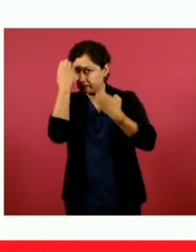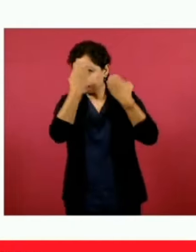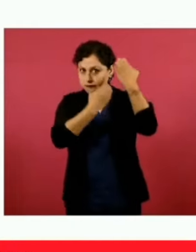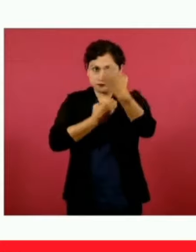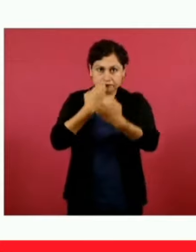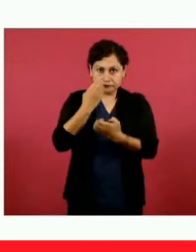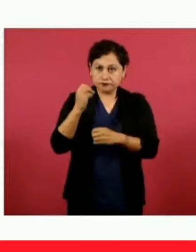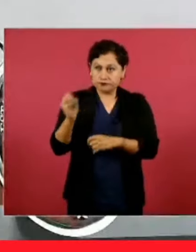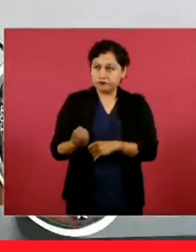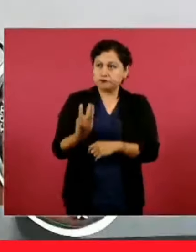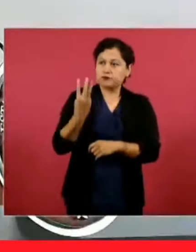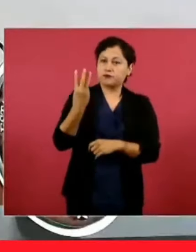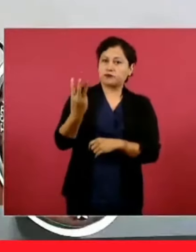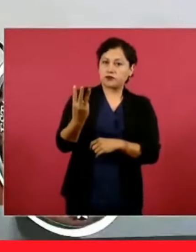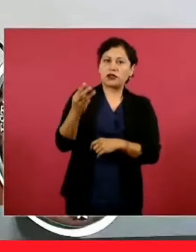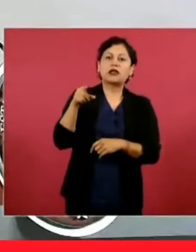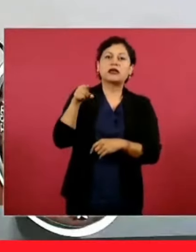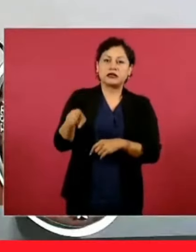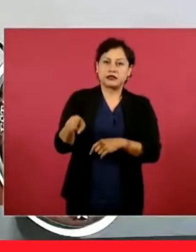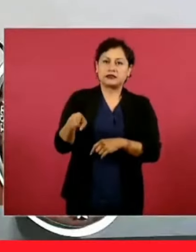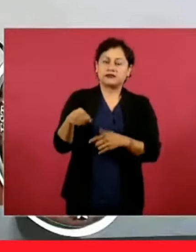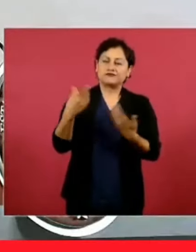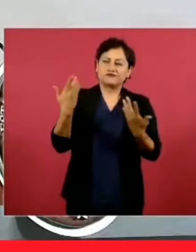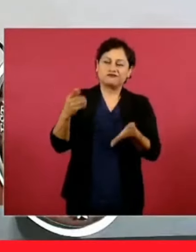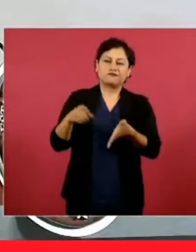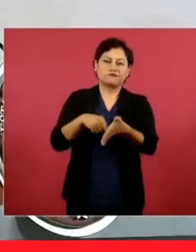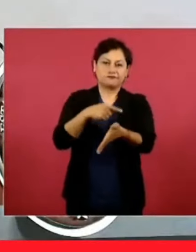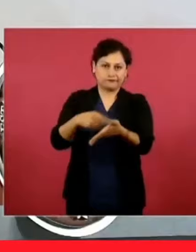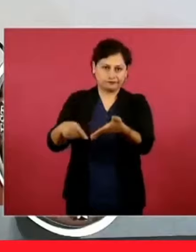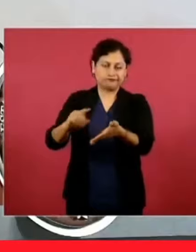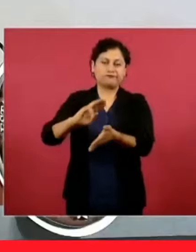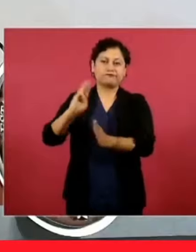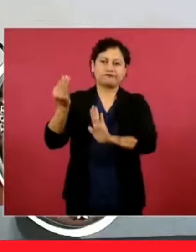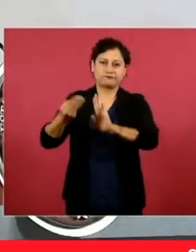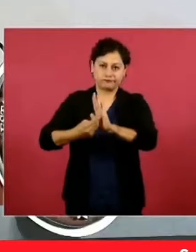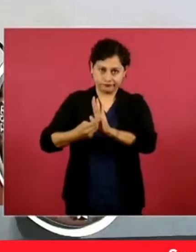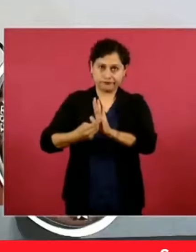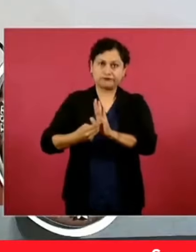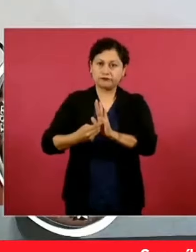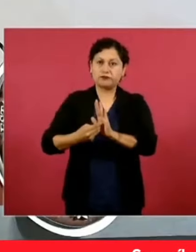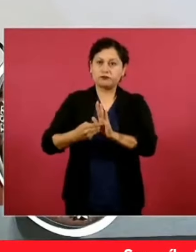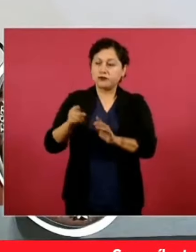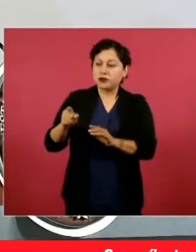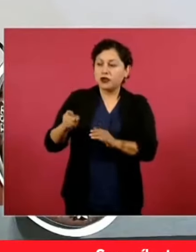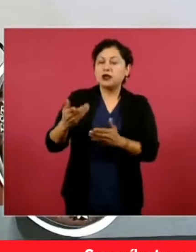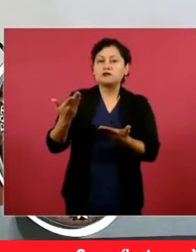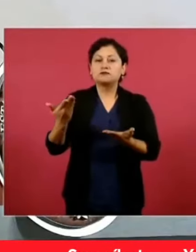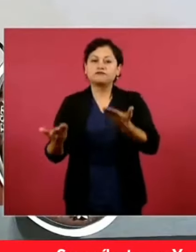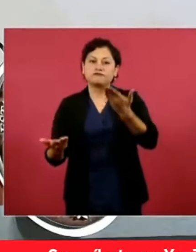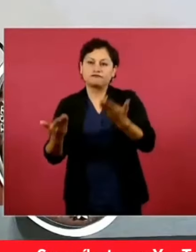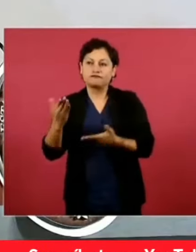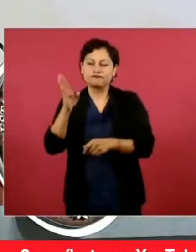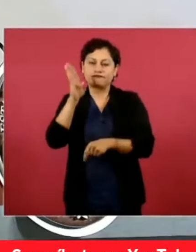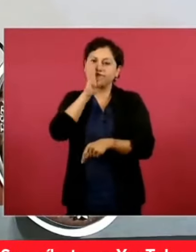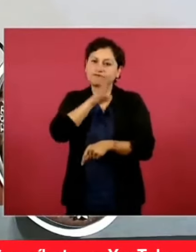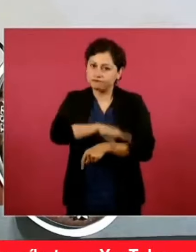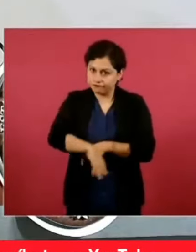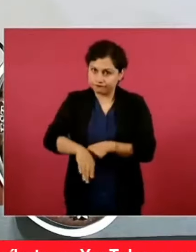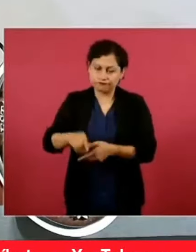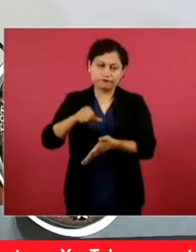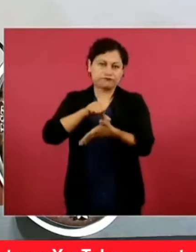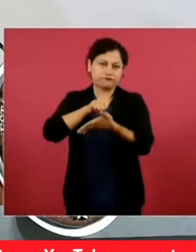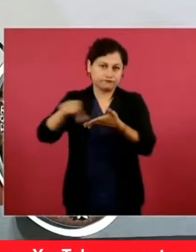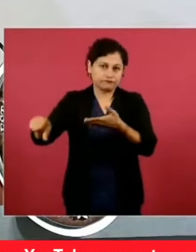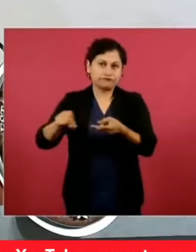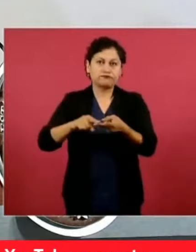3 precisamente resultaron con infracción, inmovilizamos una báscula, 3 vehículos también fueron